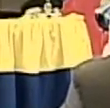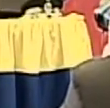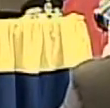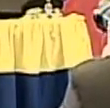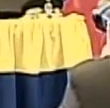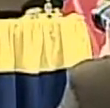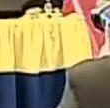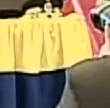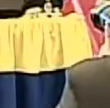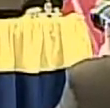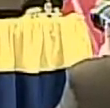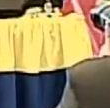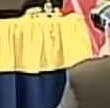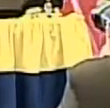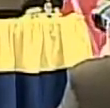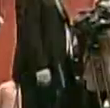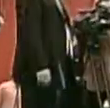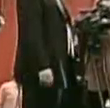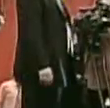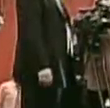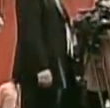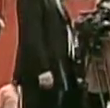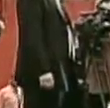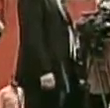quizás de marina